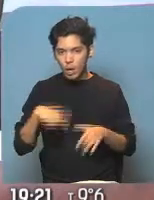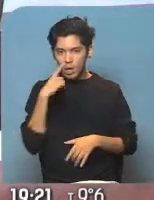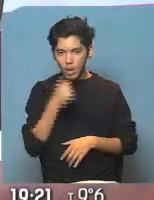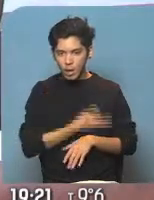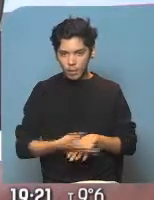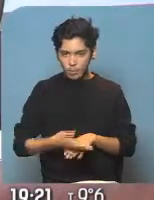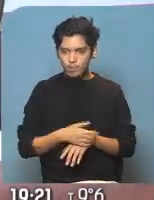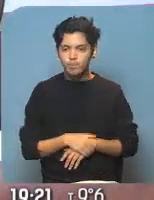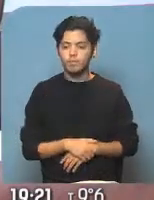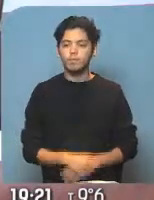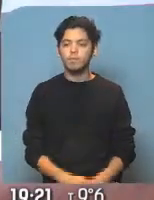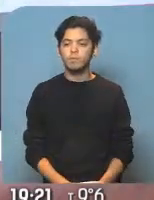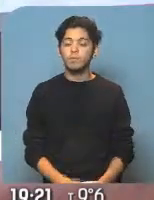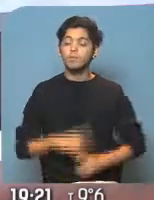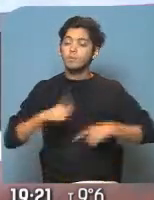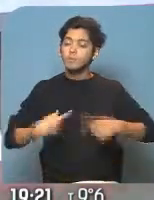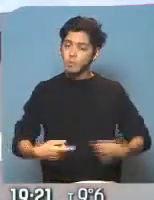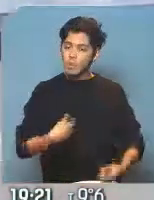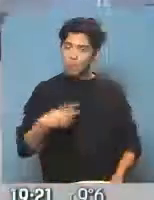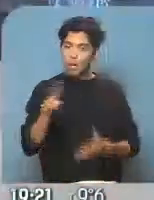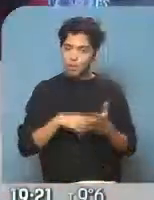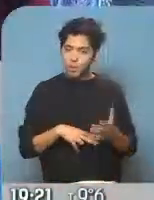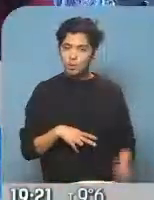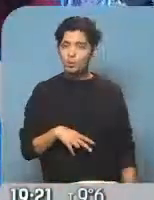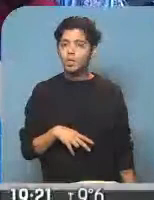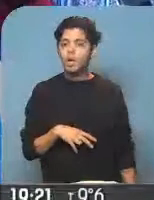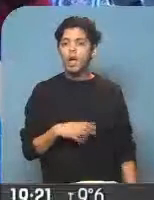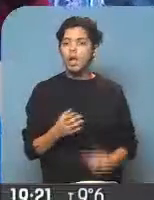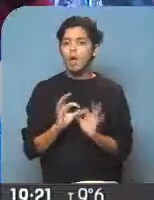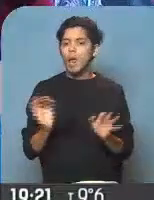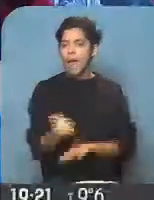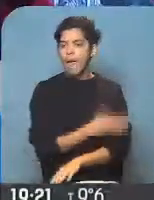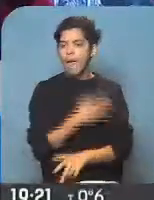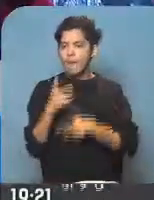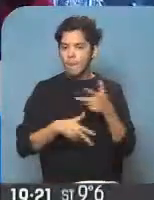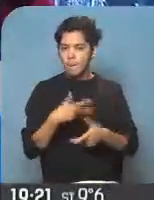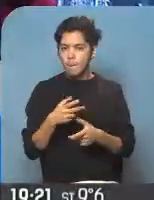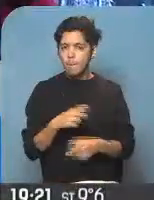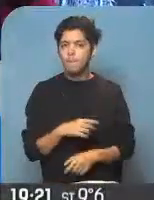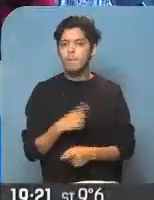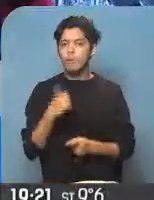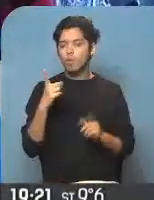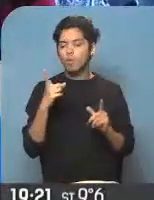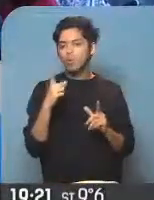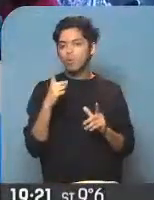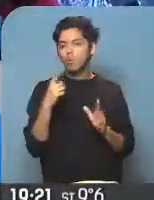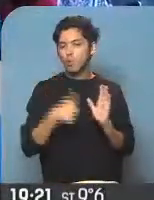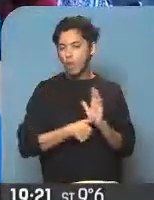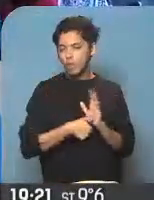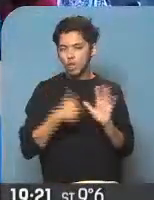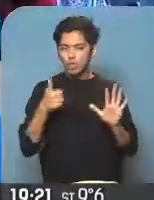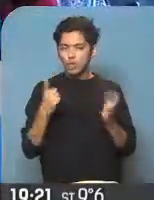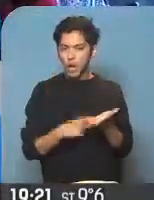Seguirá defendiendo su carácter. Continúan con la lectura de este documento, como antes mencionaba. Un documento de 6 hojas, un